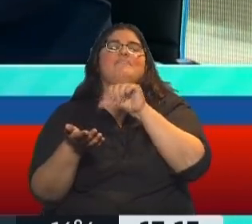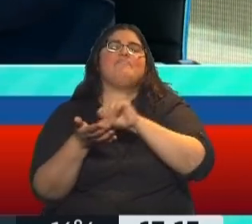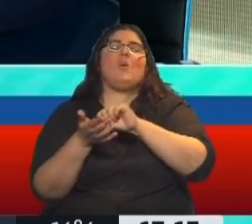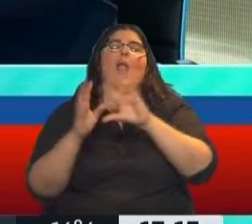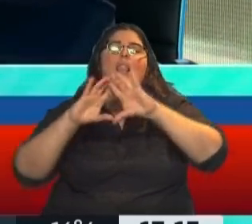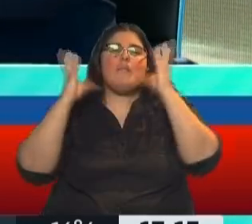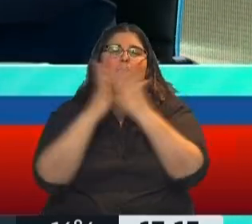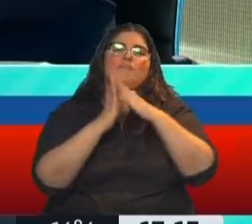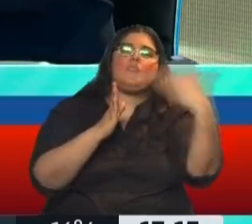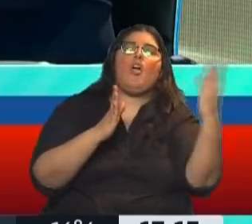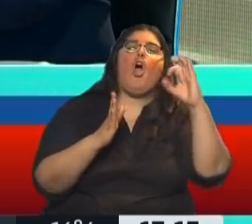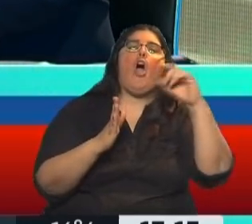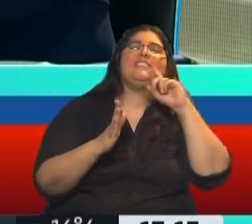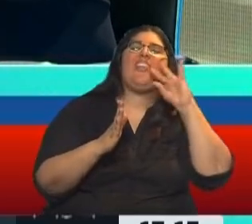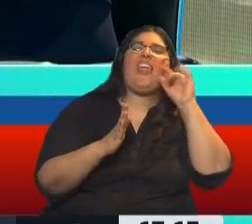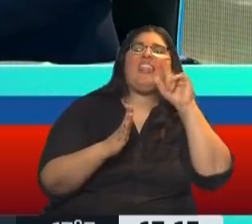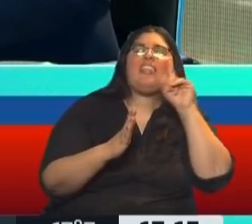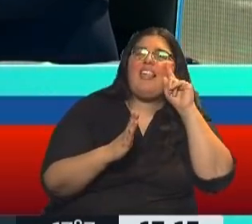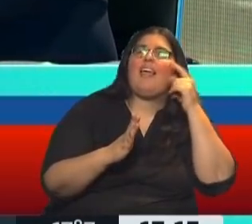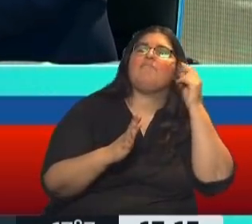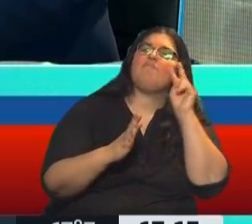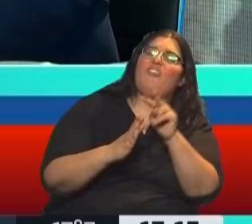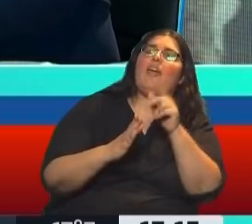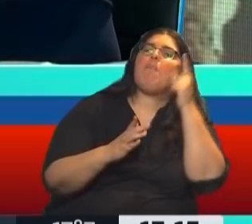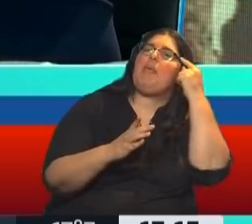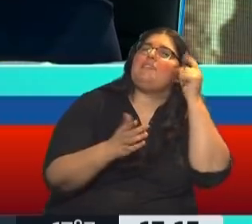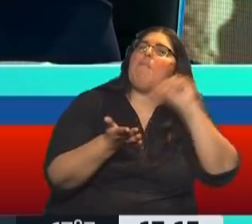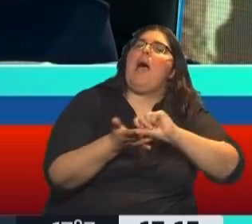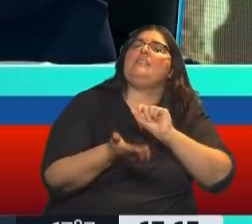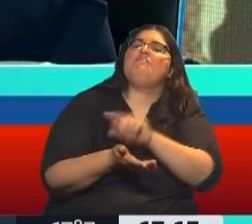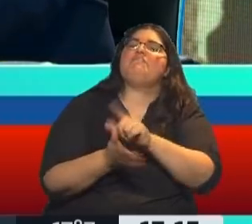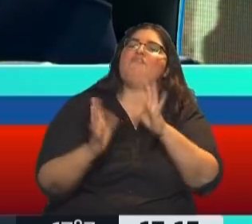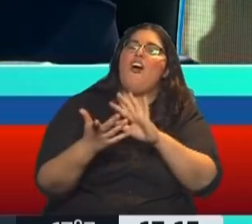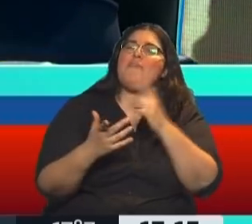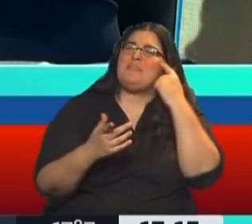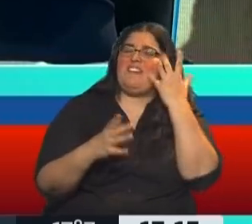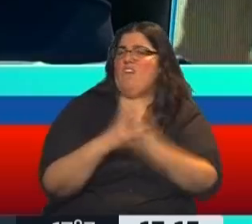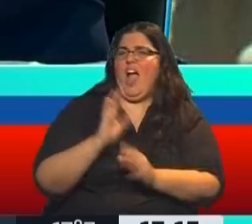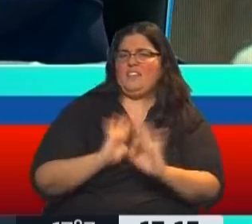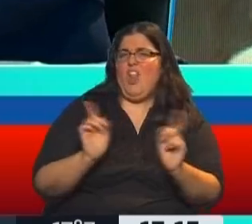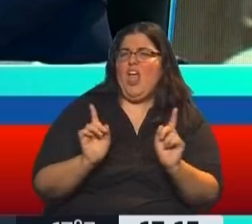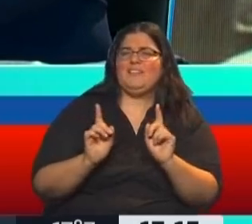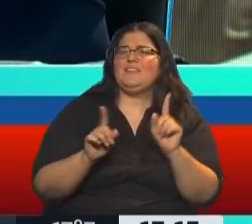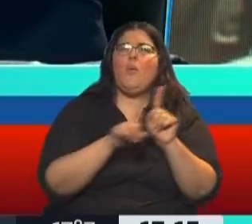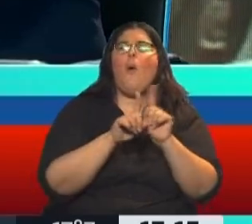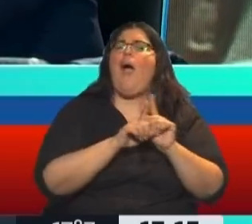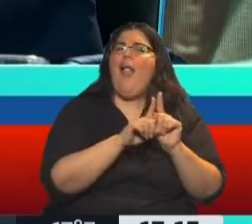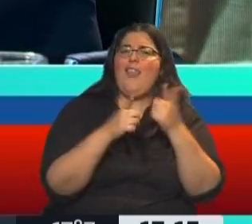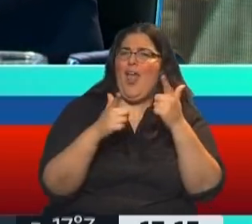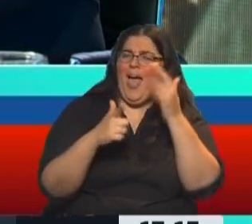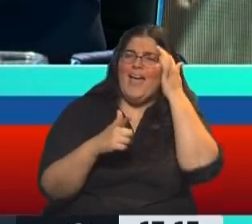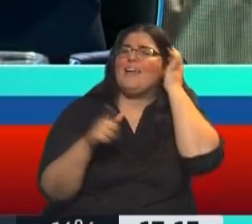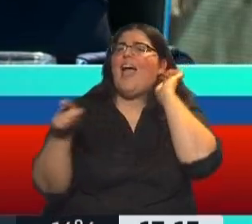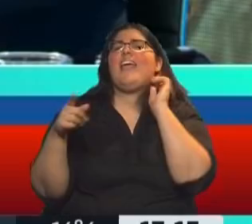entiende este Occidente un país. Sí. En realidad es una sumatoria de etnias, de tribus, de